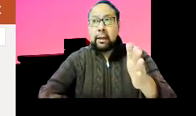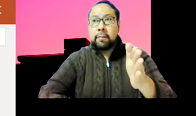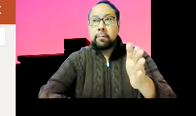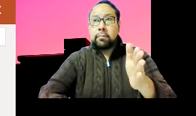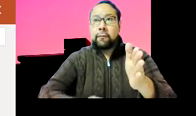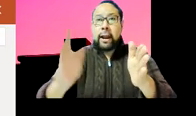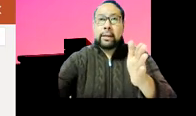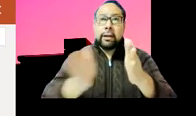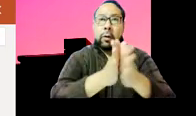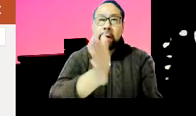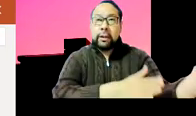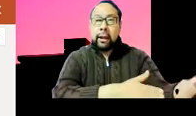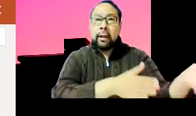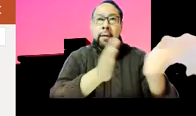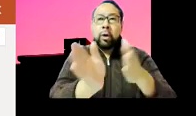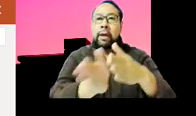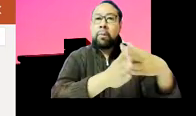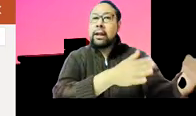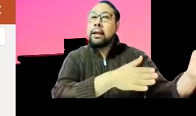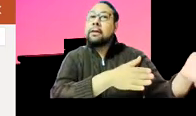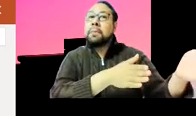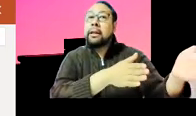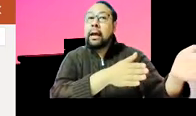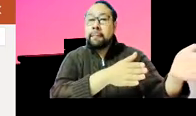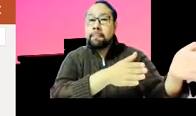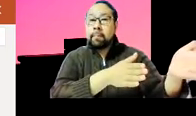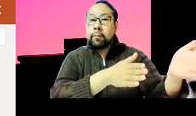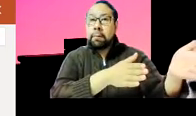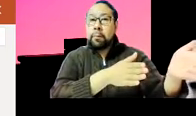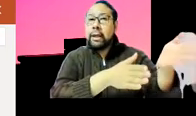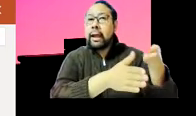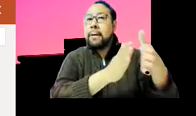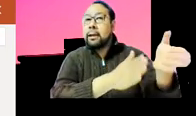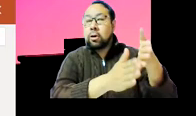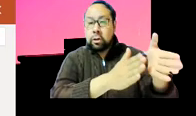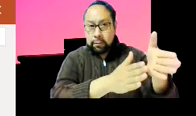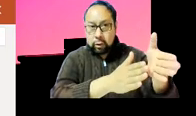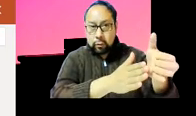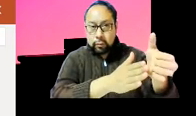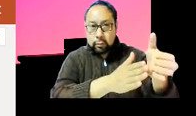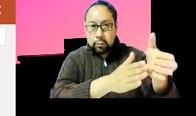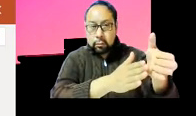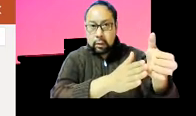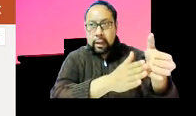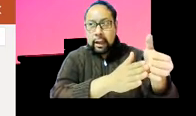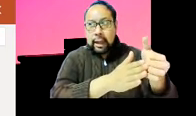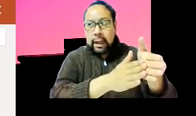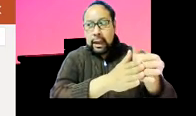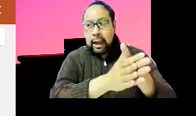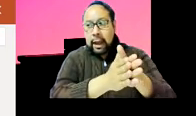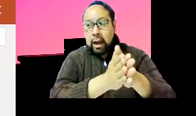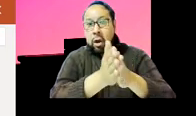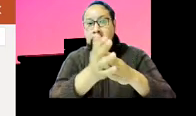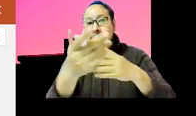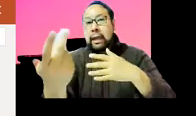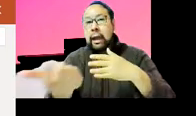van a decir, falacia es igual que mentira. ¿Por qué? Porque en esa disciplina puede caber ese concepto.